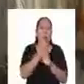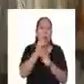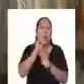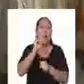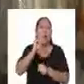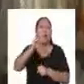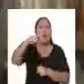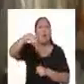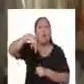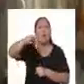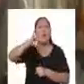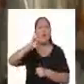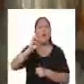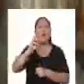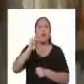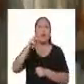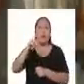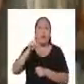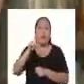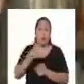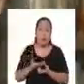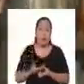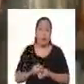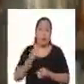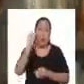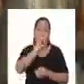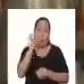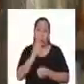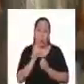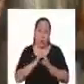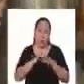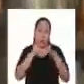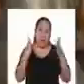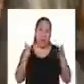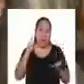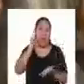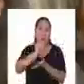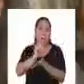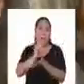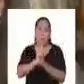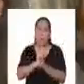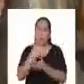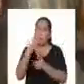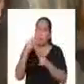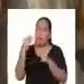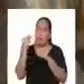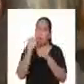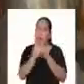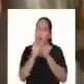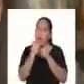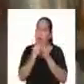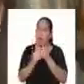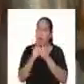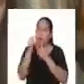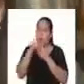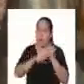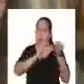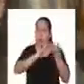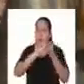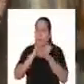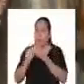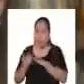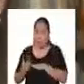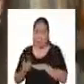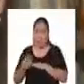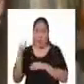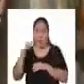Y estamos hablando de un porcentaje muy grandes, ¿no? Para el caso de Lima, es más de la mitad de la población